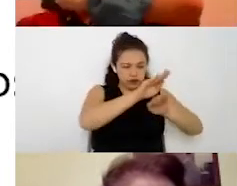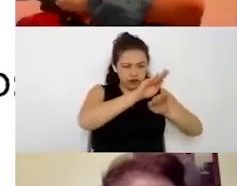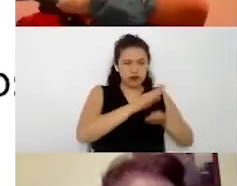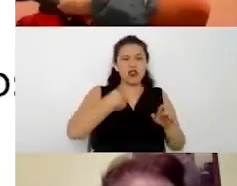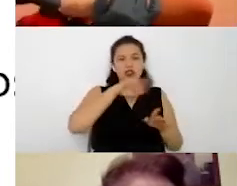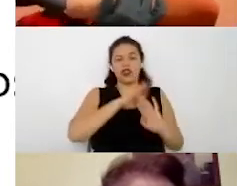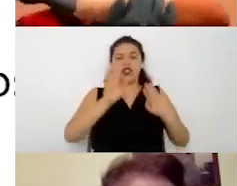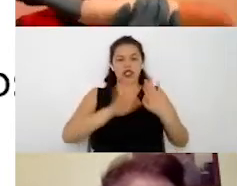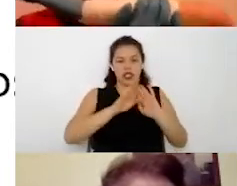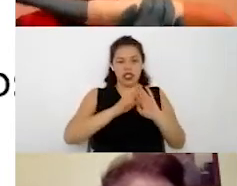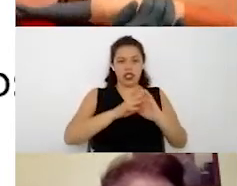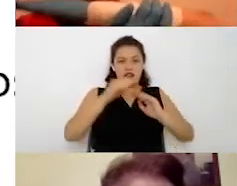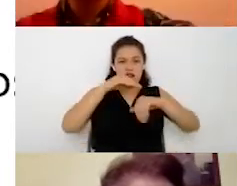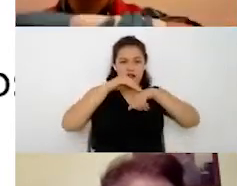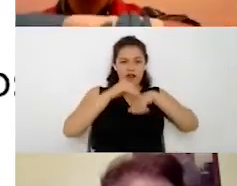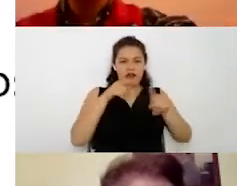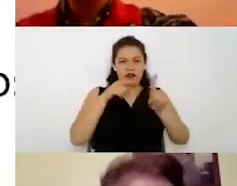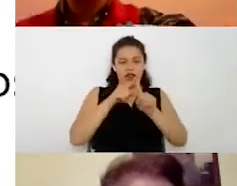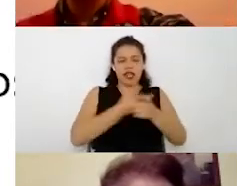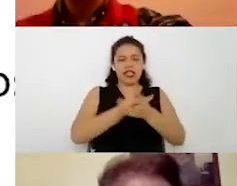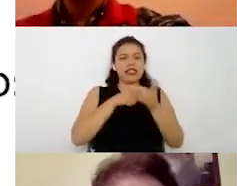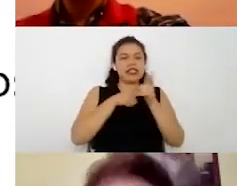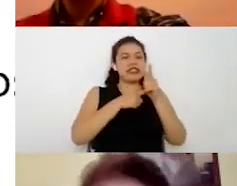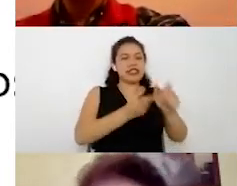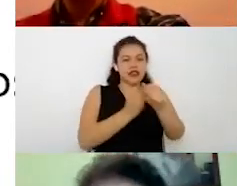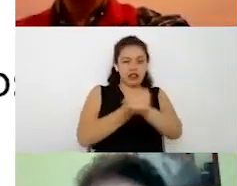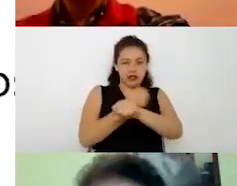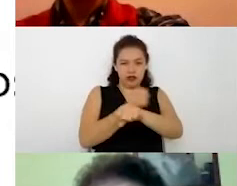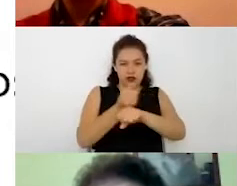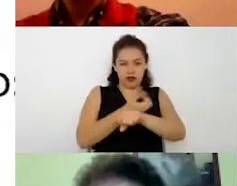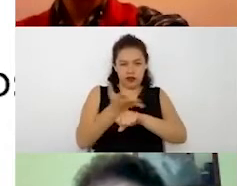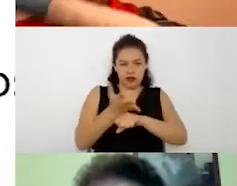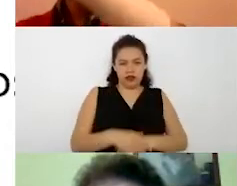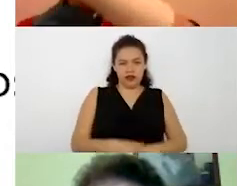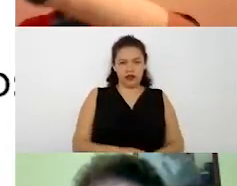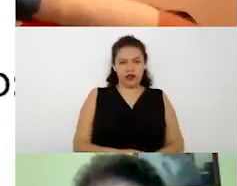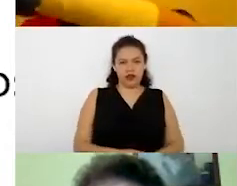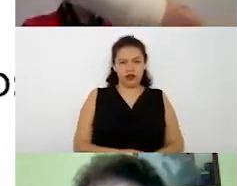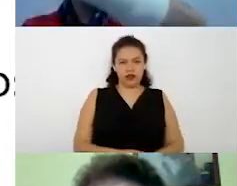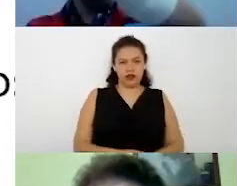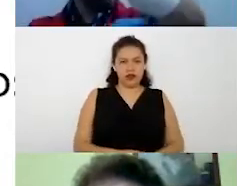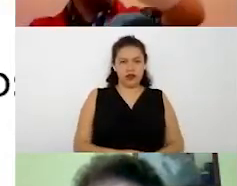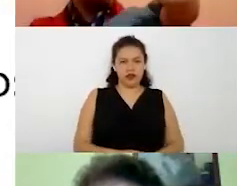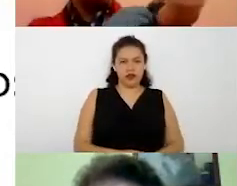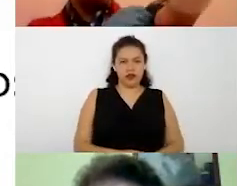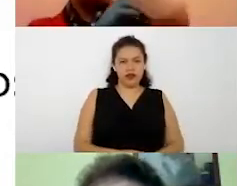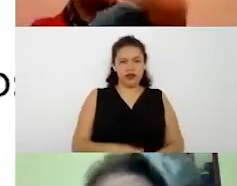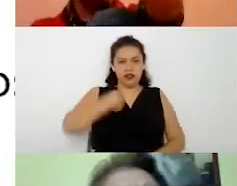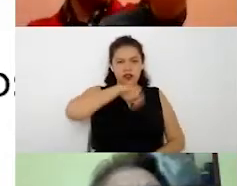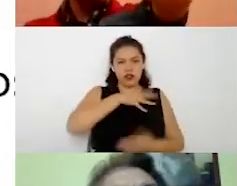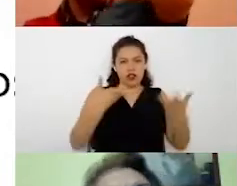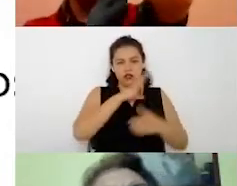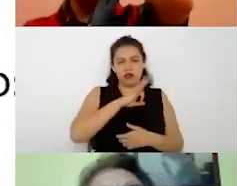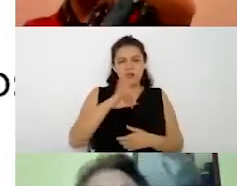nuestra presión directa y vemos que la hemorragia continúa, ¿ok? Lo que podemos hacer es ubicar